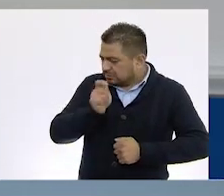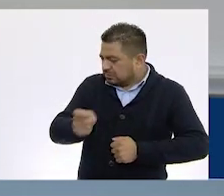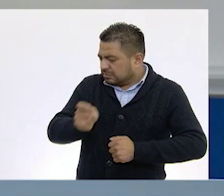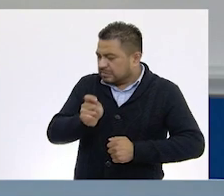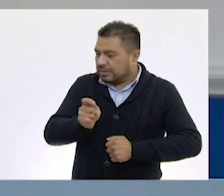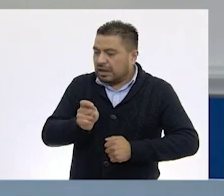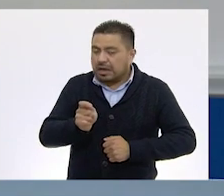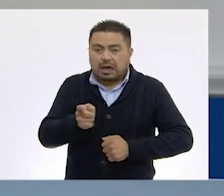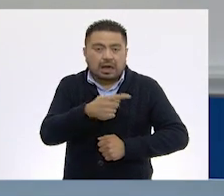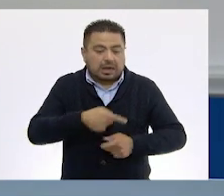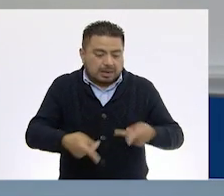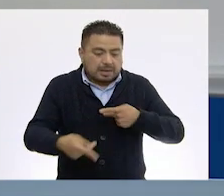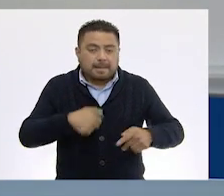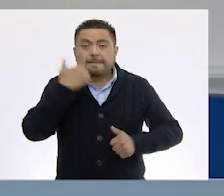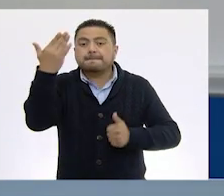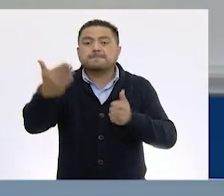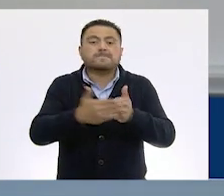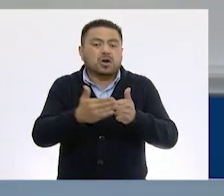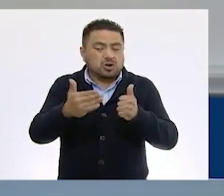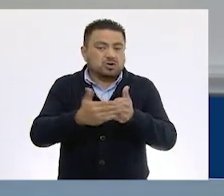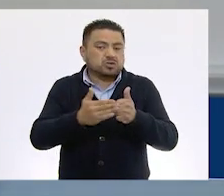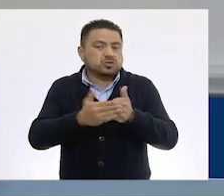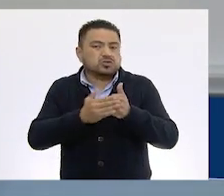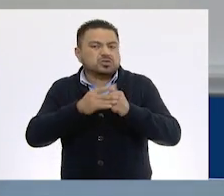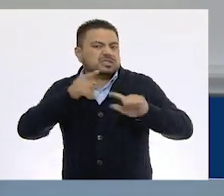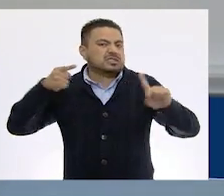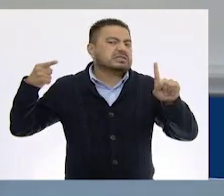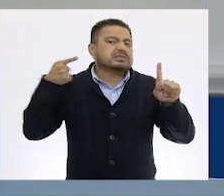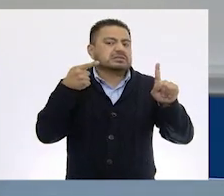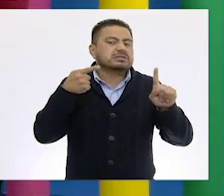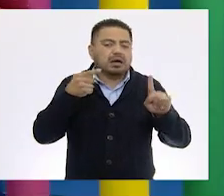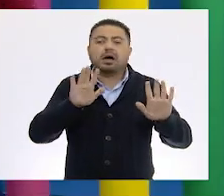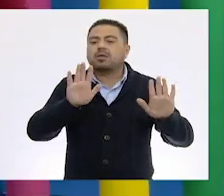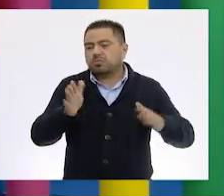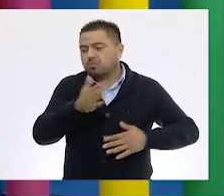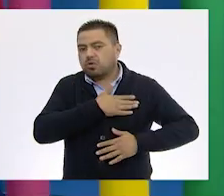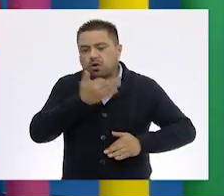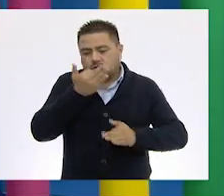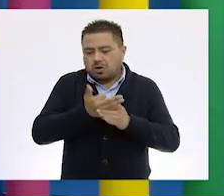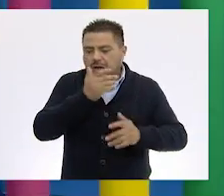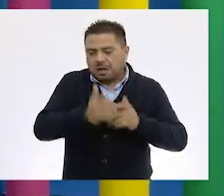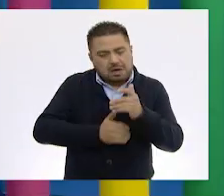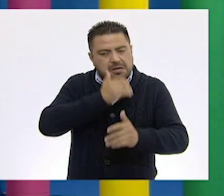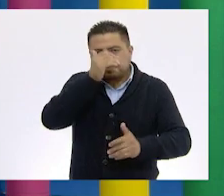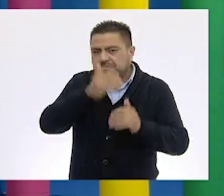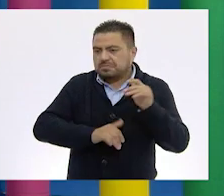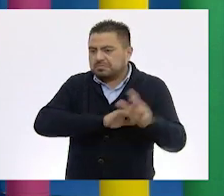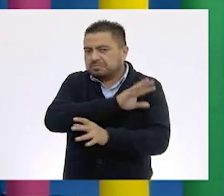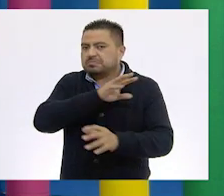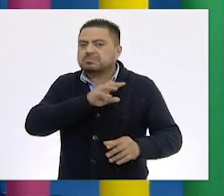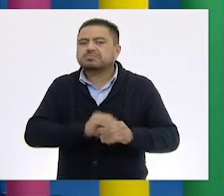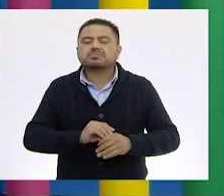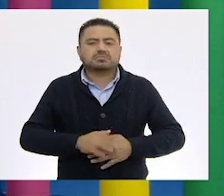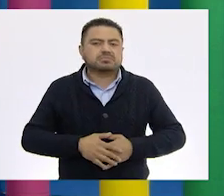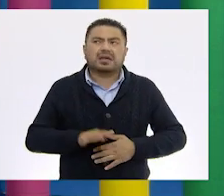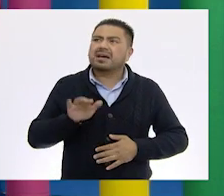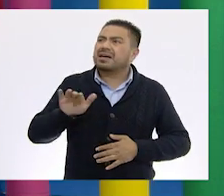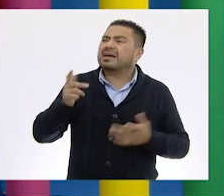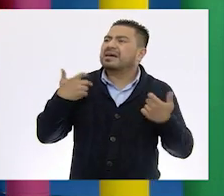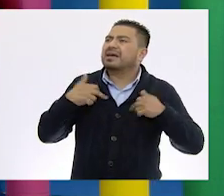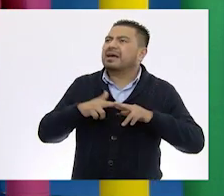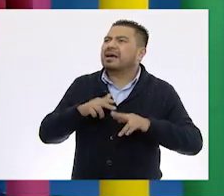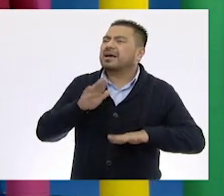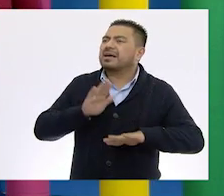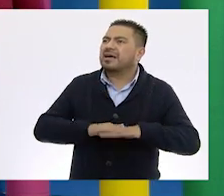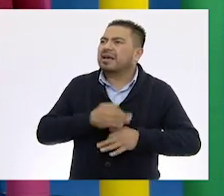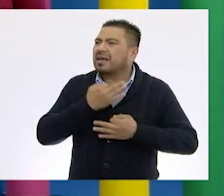Y prepárense para la siguiente misión. Y bueno, por hoy sería todo. Ay, maestra, ya me